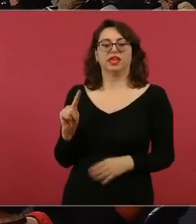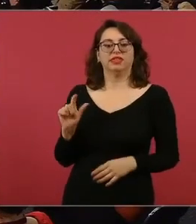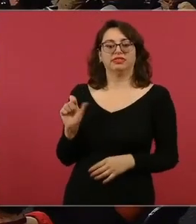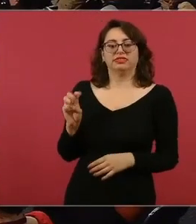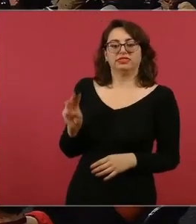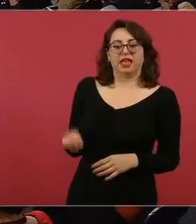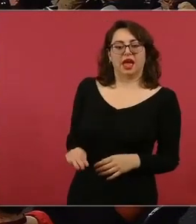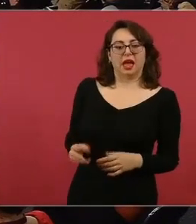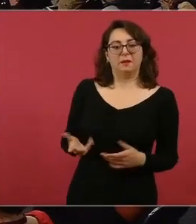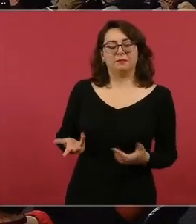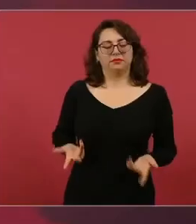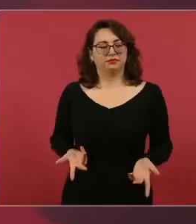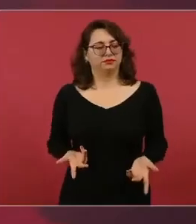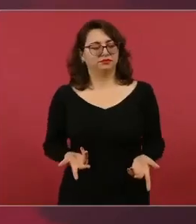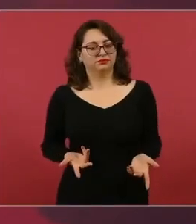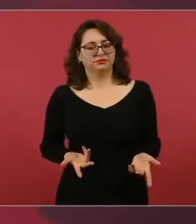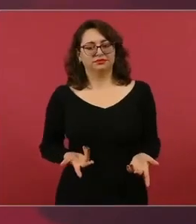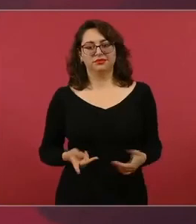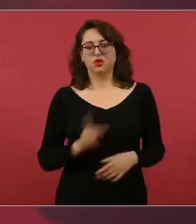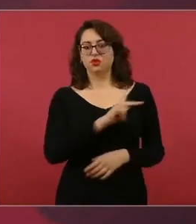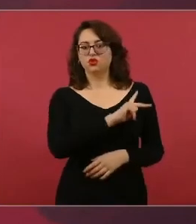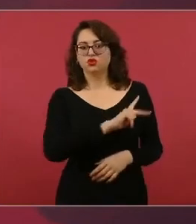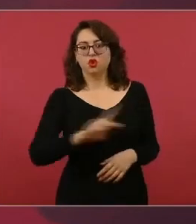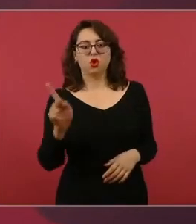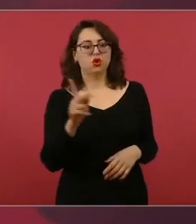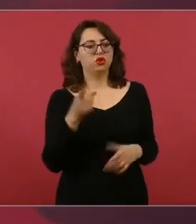alumnos del ITAM.